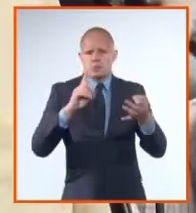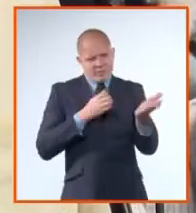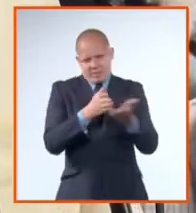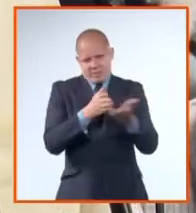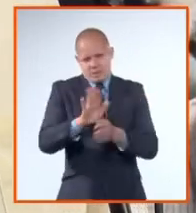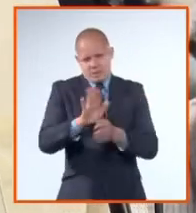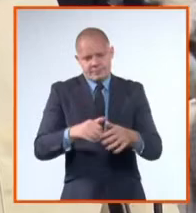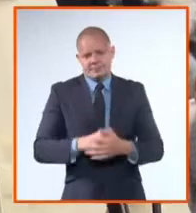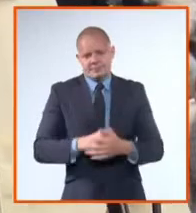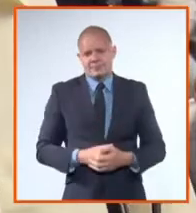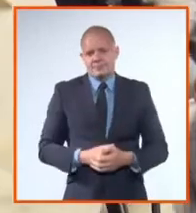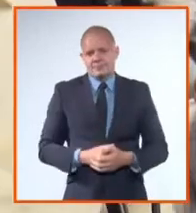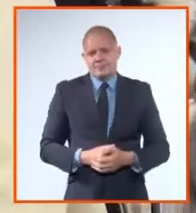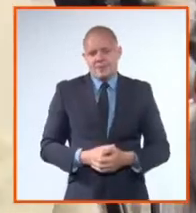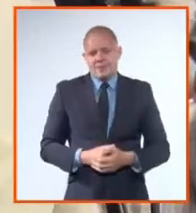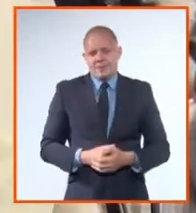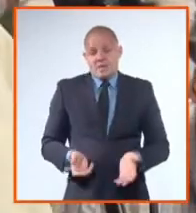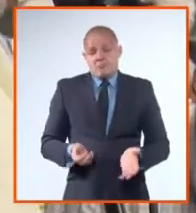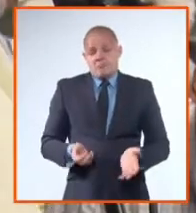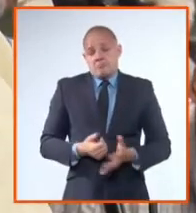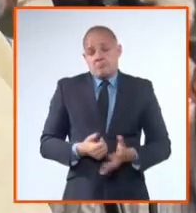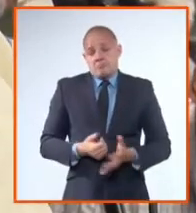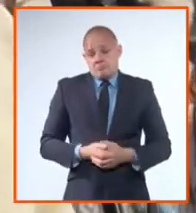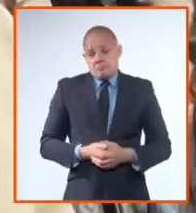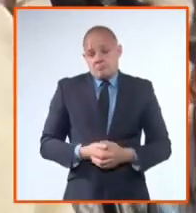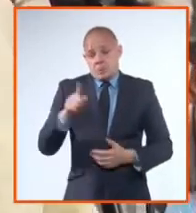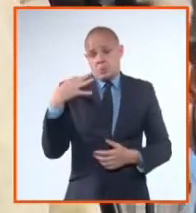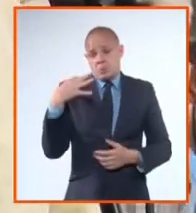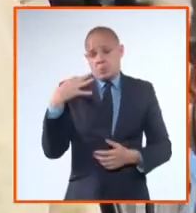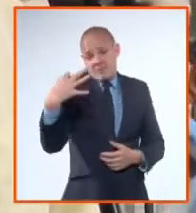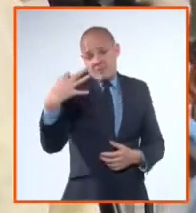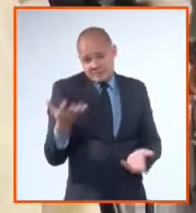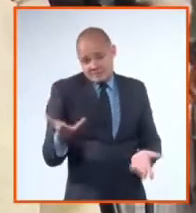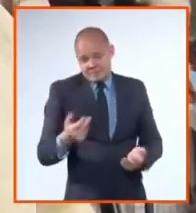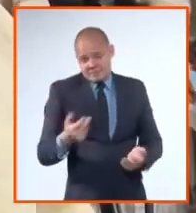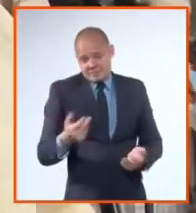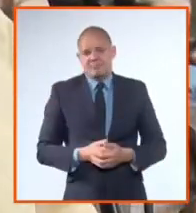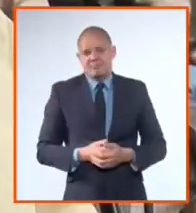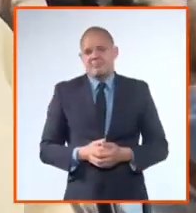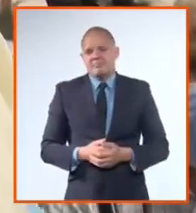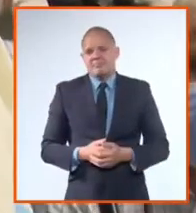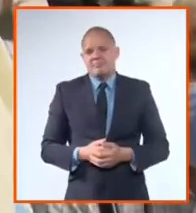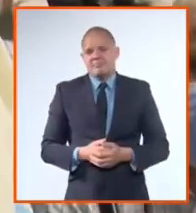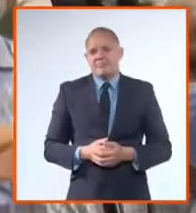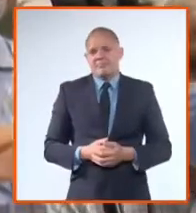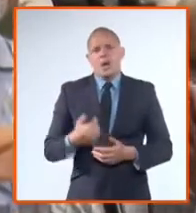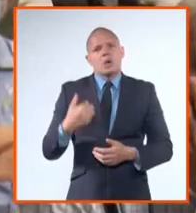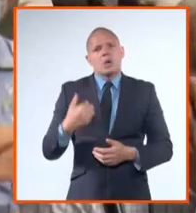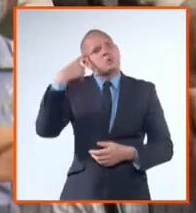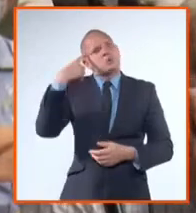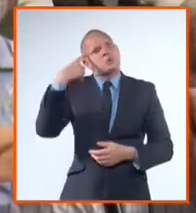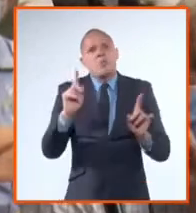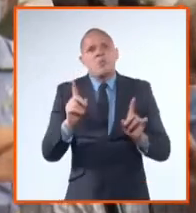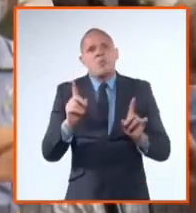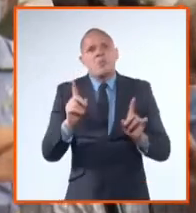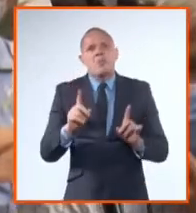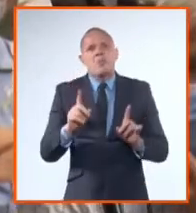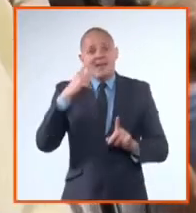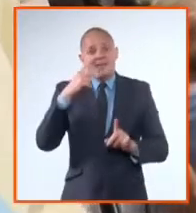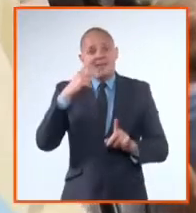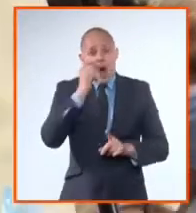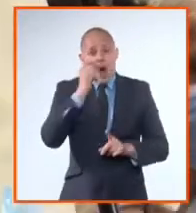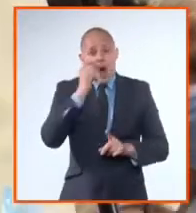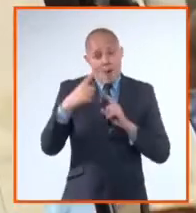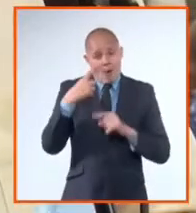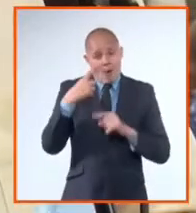No pensé que en esta convocatoria yo tendría que hablar de la Comisión Nacional de Grado, pero muy breve, nada más. ¿Tú vas